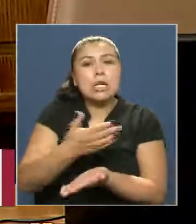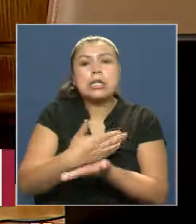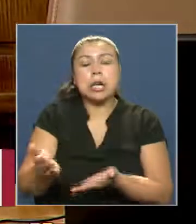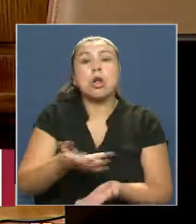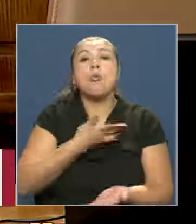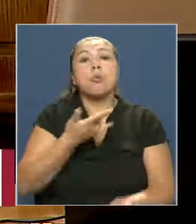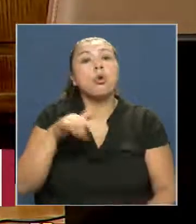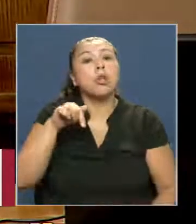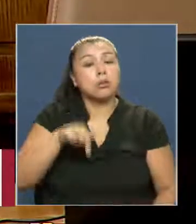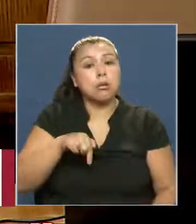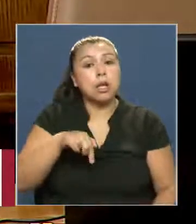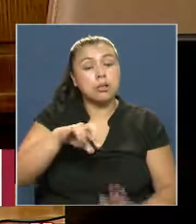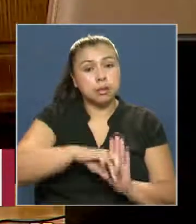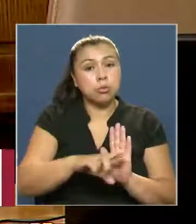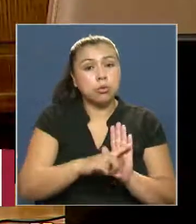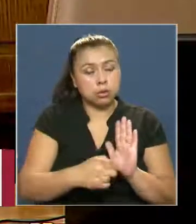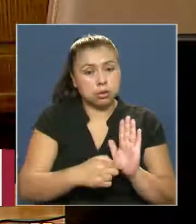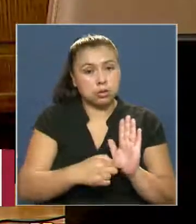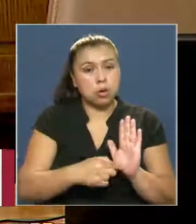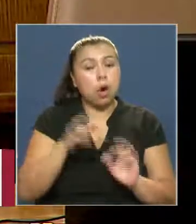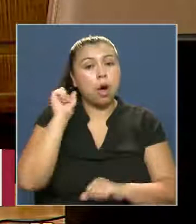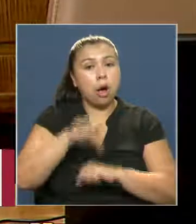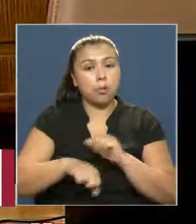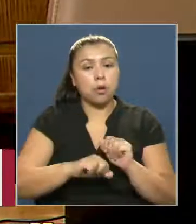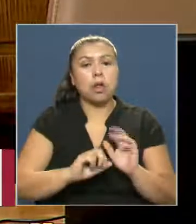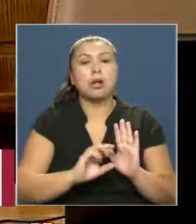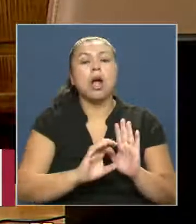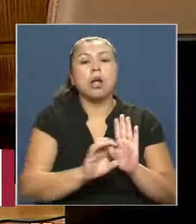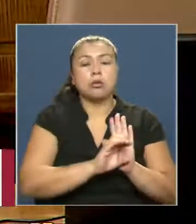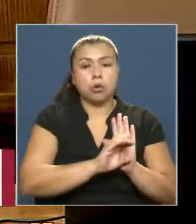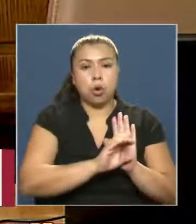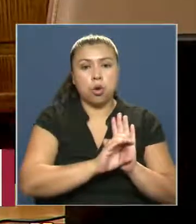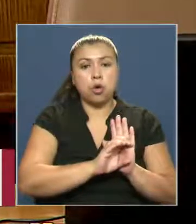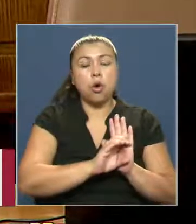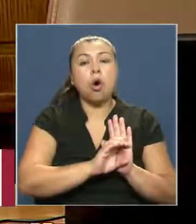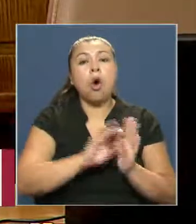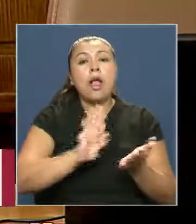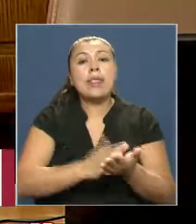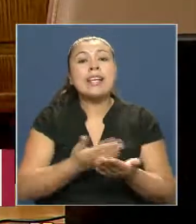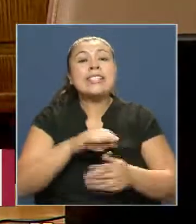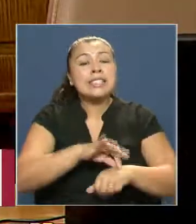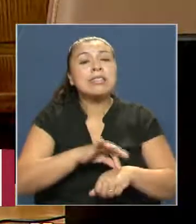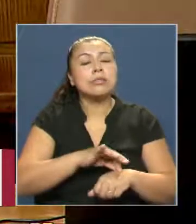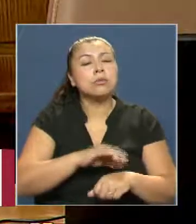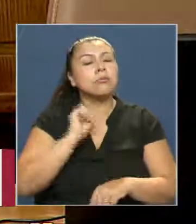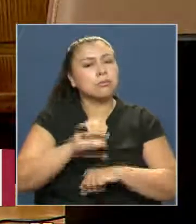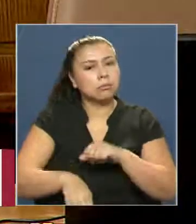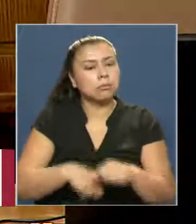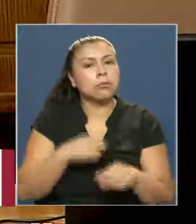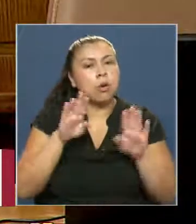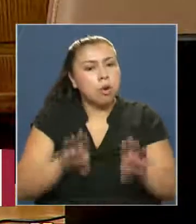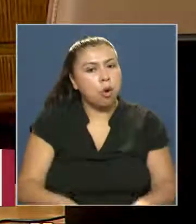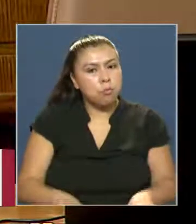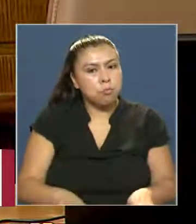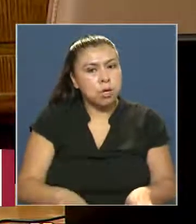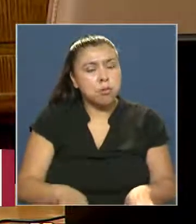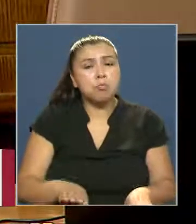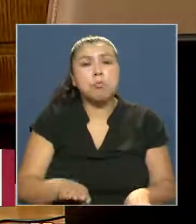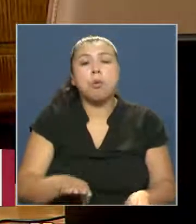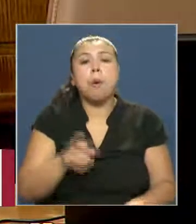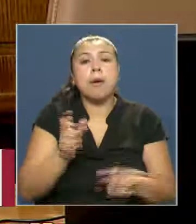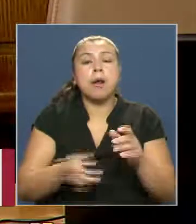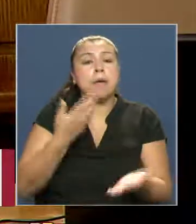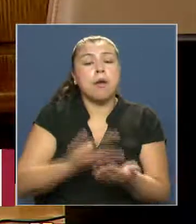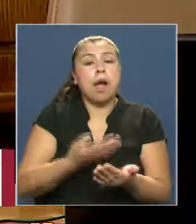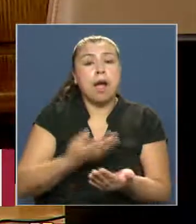vamos a apoyar este proyecto de modificación del Código Sanitario. Lo mismo para los que quieren sacar ventajas